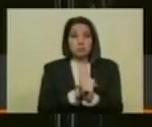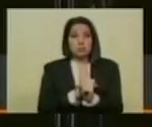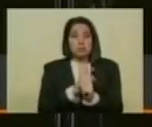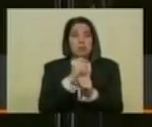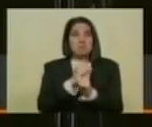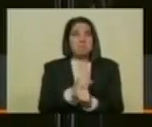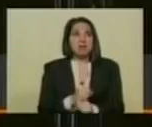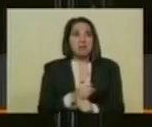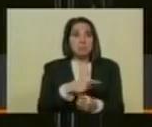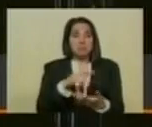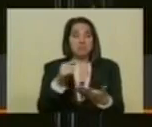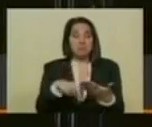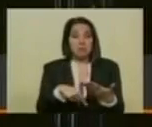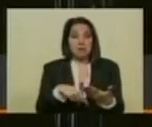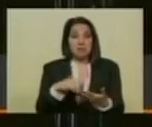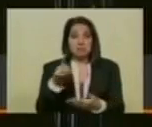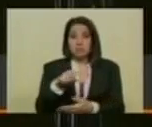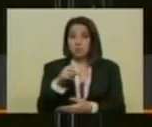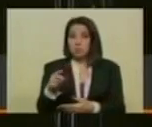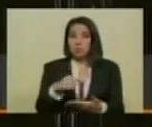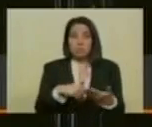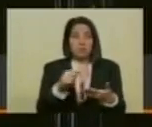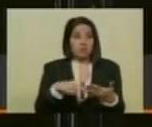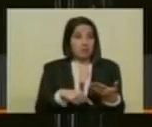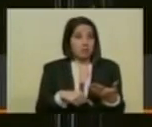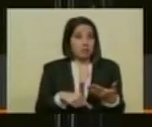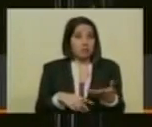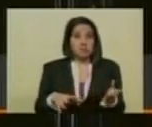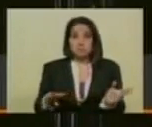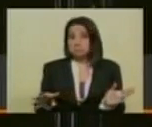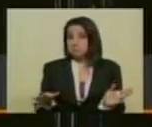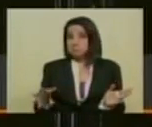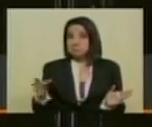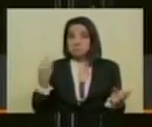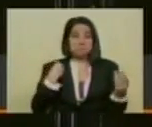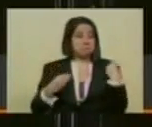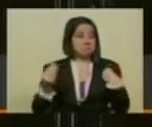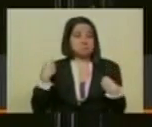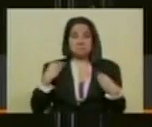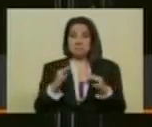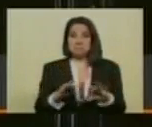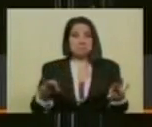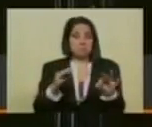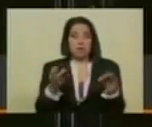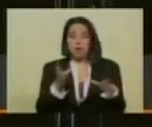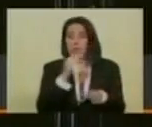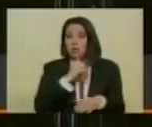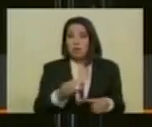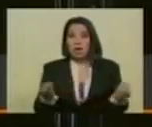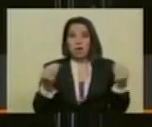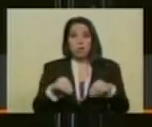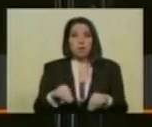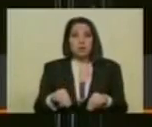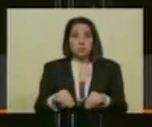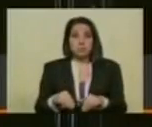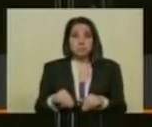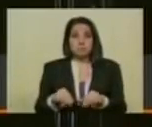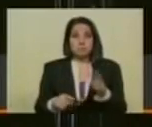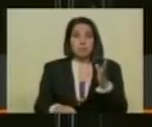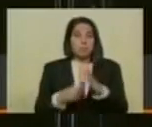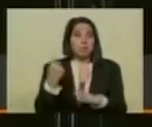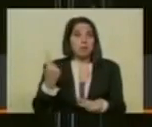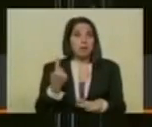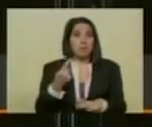esperando: vamos a firmar. Y no tuvieron capacidad de ponerse de acuerdo. Primera vez que cuento